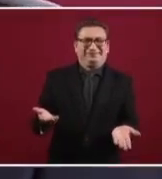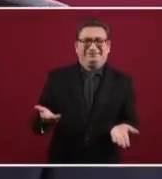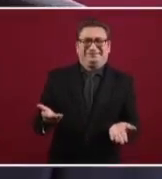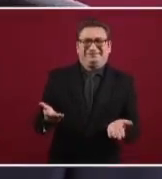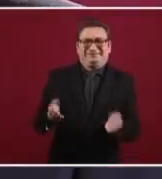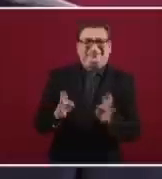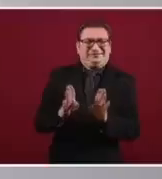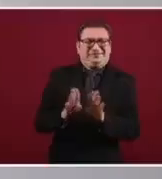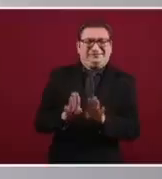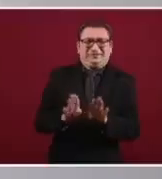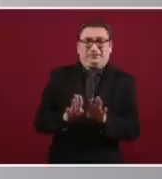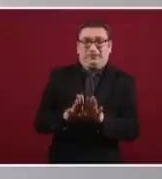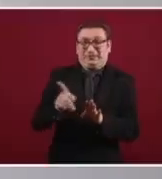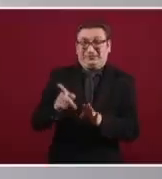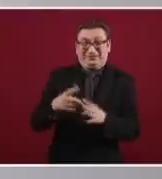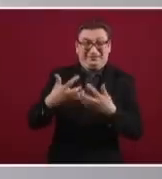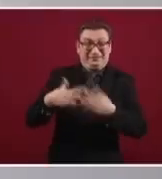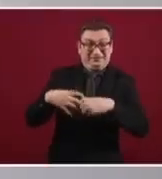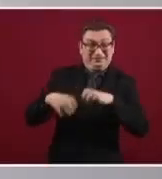infalibles, pues.